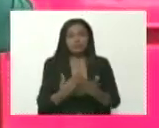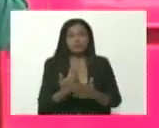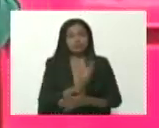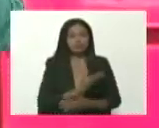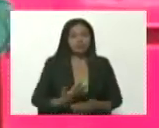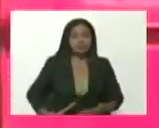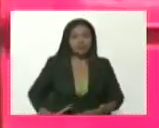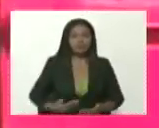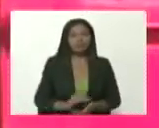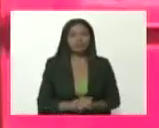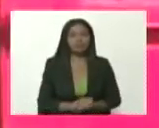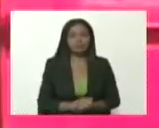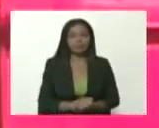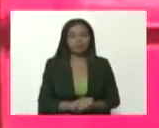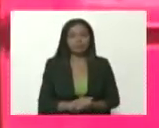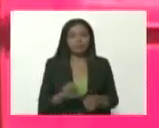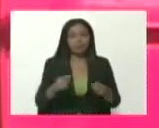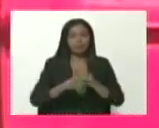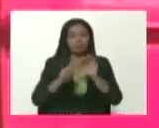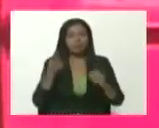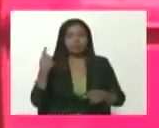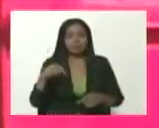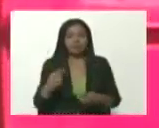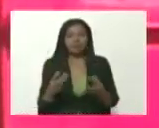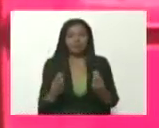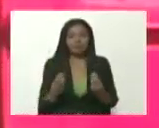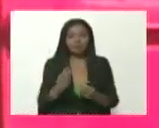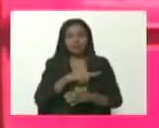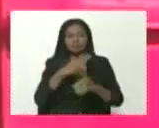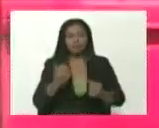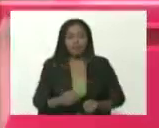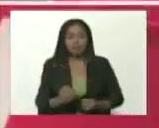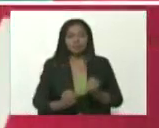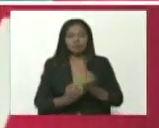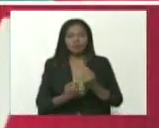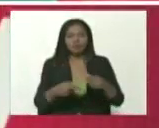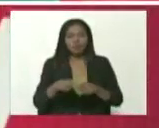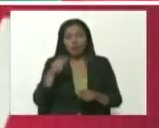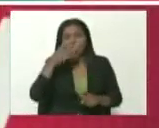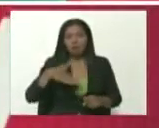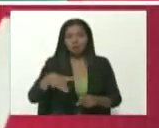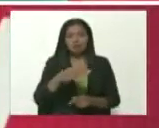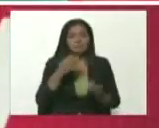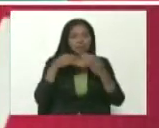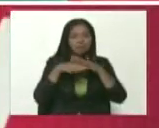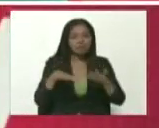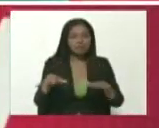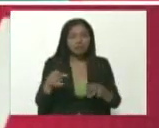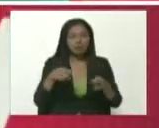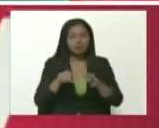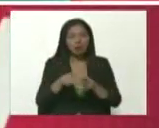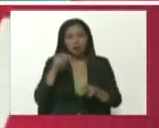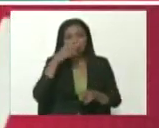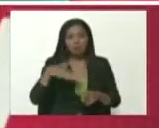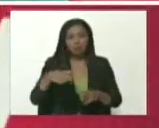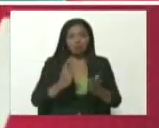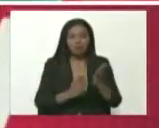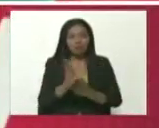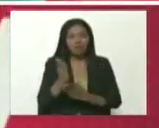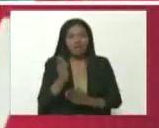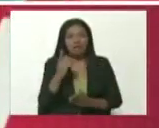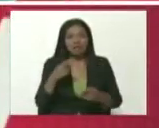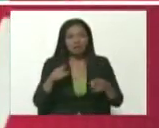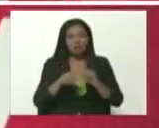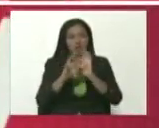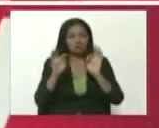presidente, por tener tanta fuerza, por apoyar a su pueblo, por bendecir a este pueblo que es tan fiel y leal a usted, porque